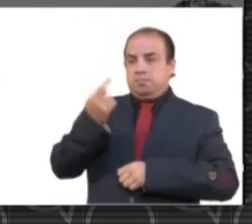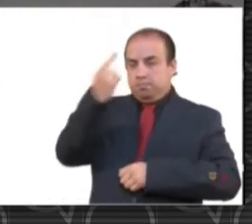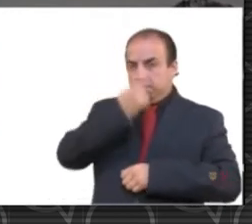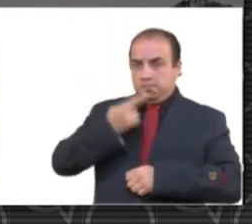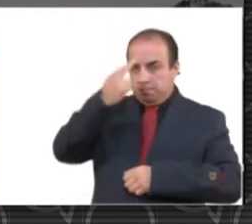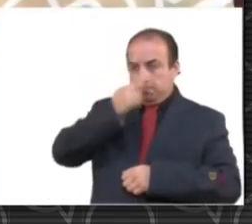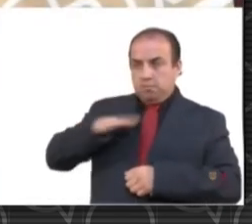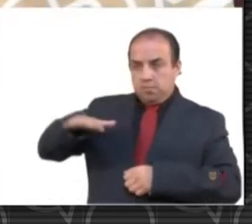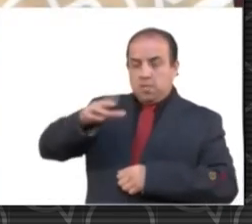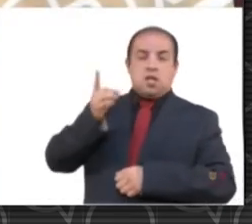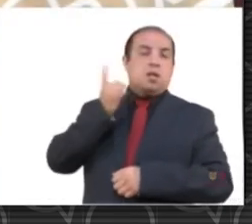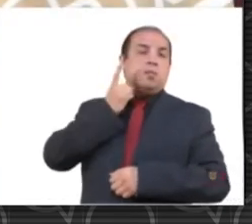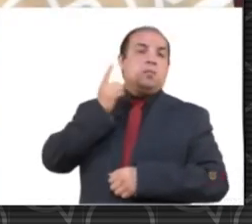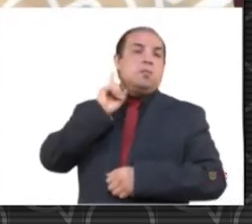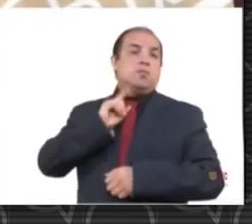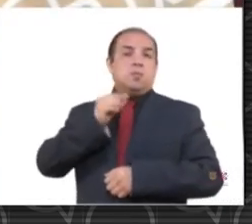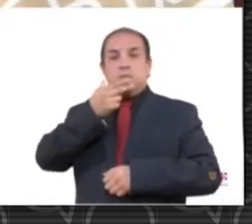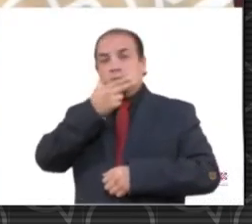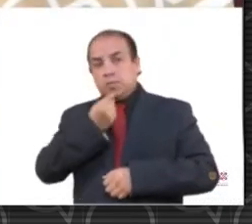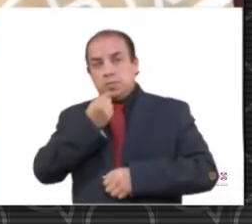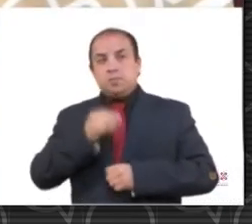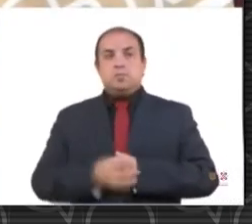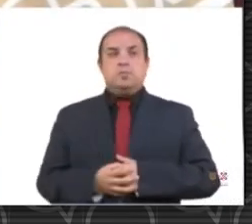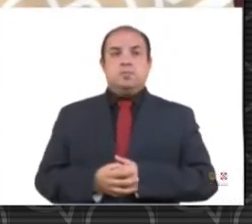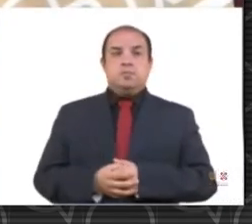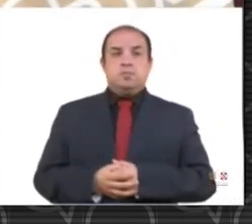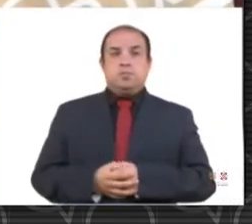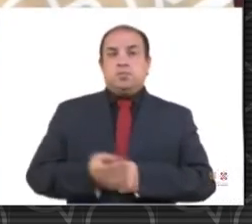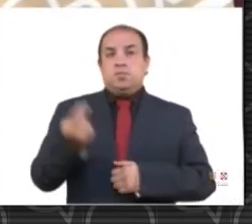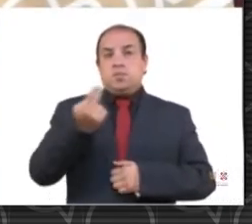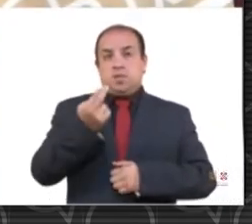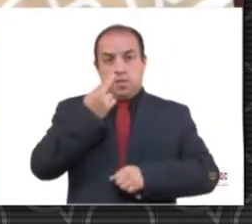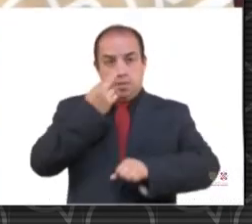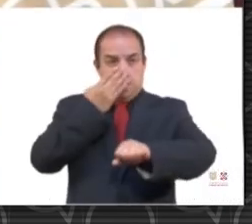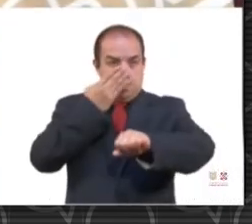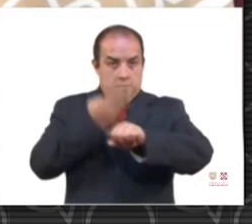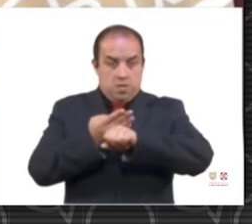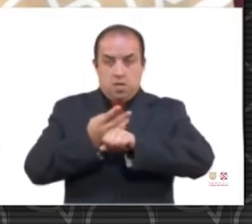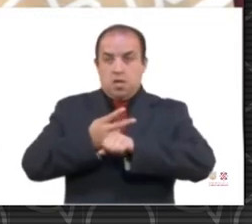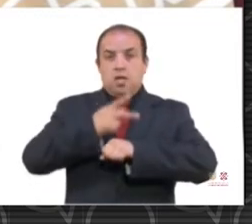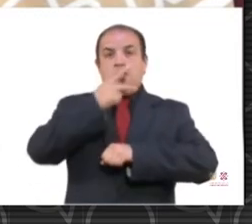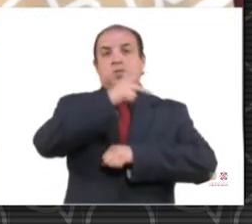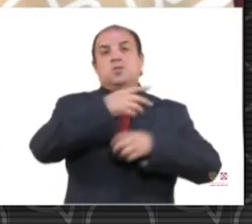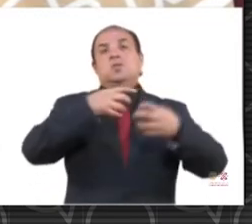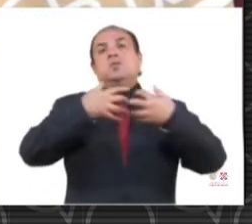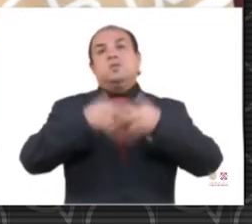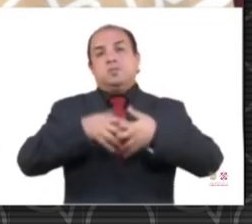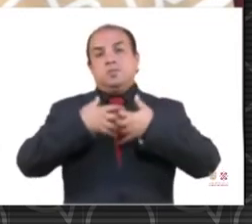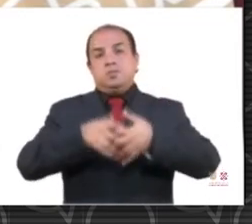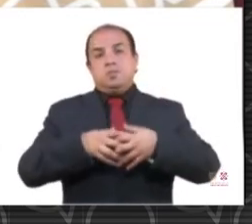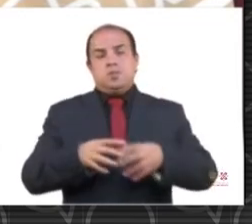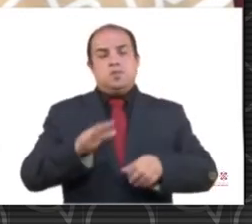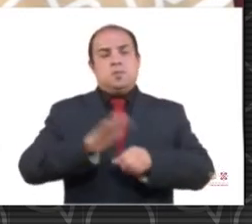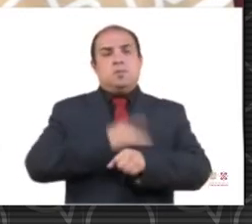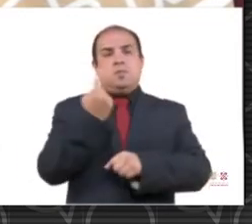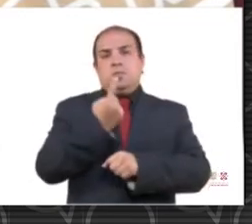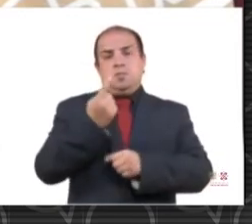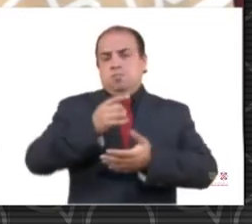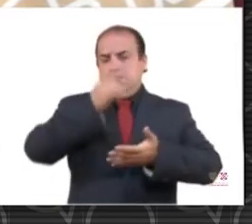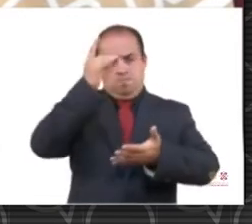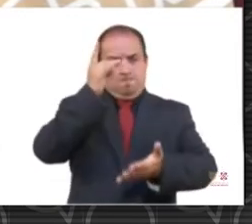los diputados, las diputadas. Yo creo que tiene que haber una responsabilidad de la empresa, porque no solamente